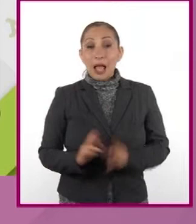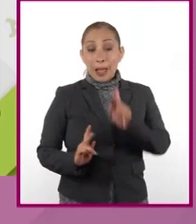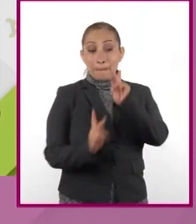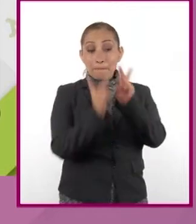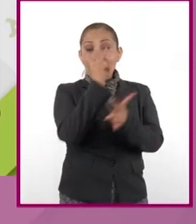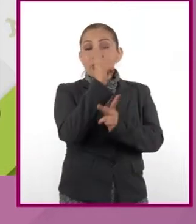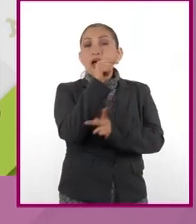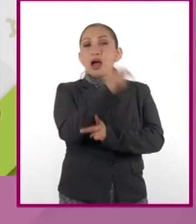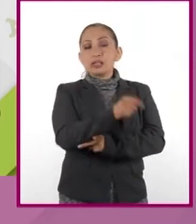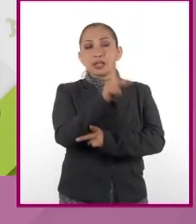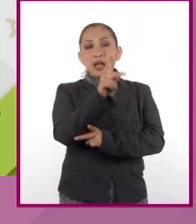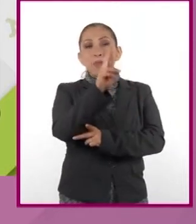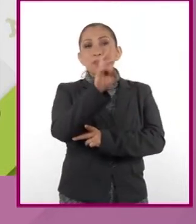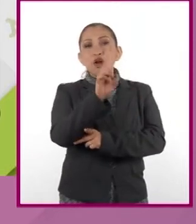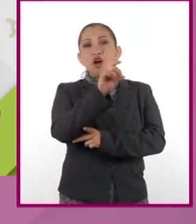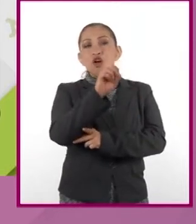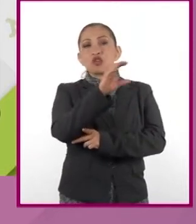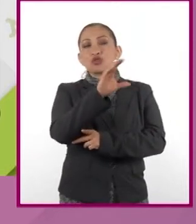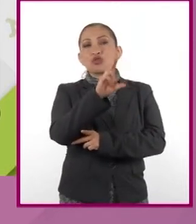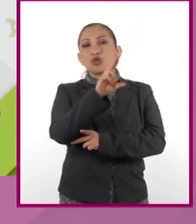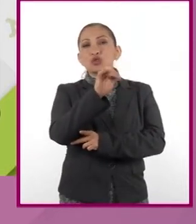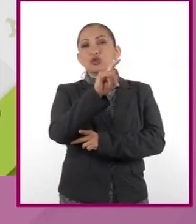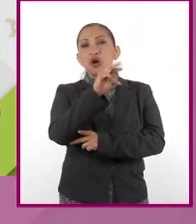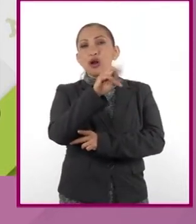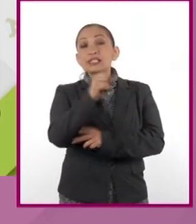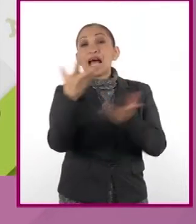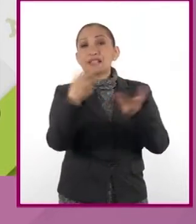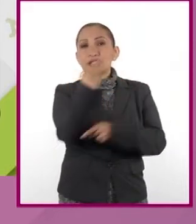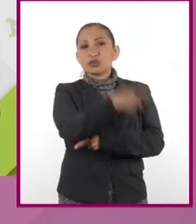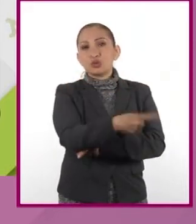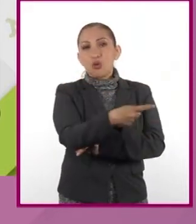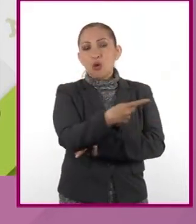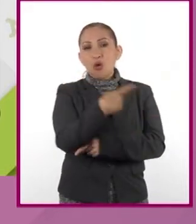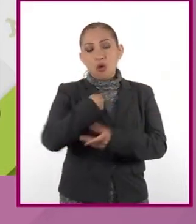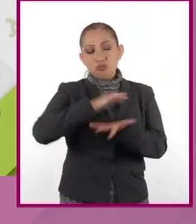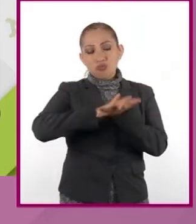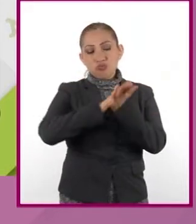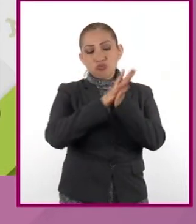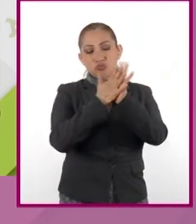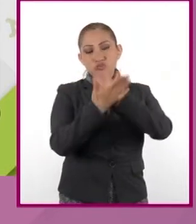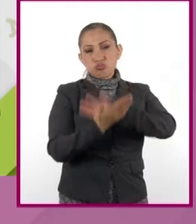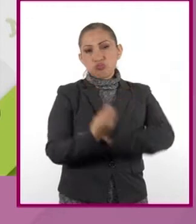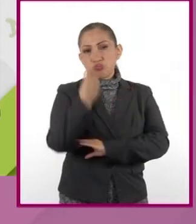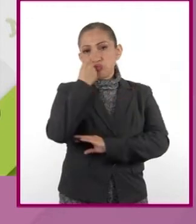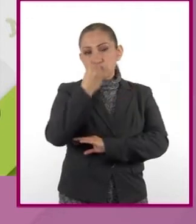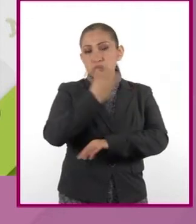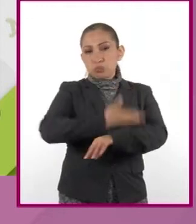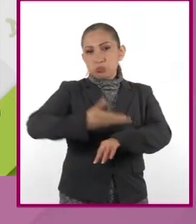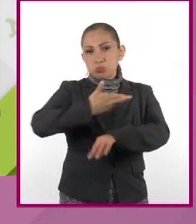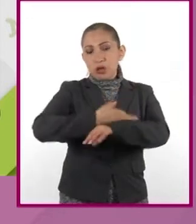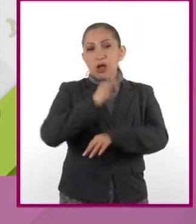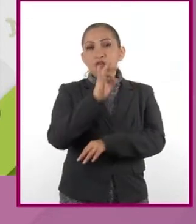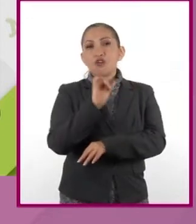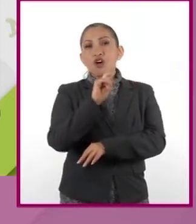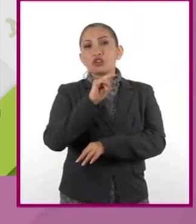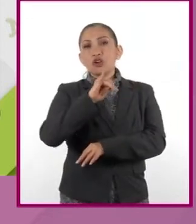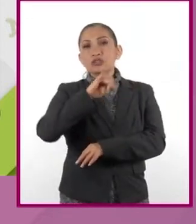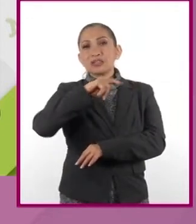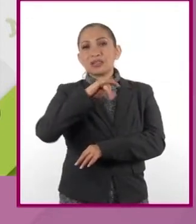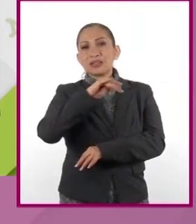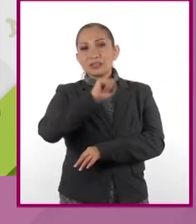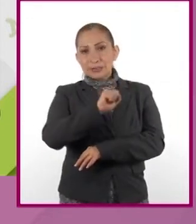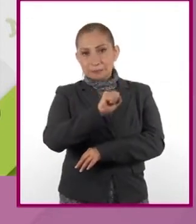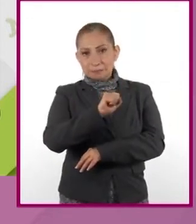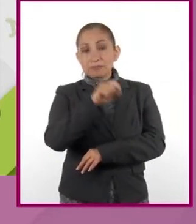plantas son los productores, ya que elaboran sustancias orgánicas mediante el proceso de la fotosíntesis,